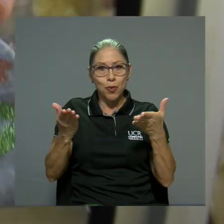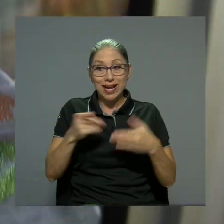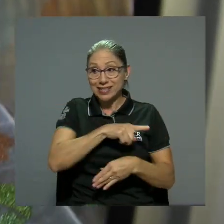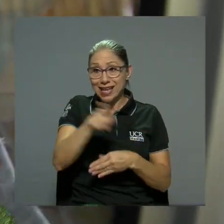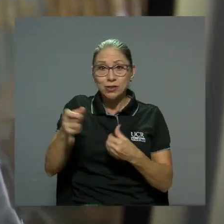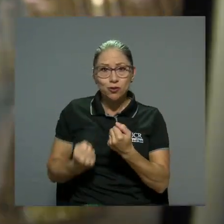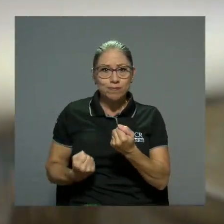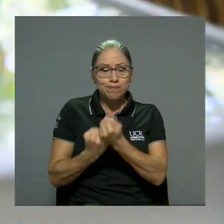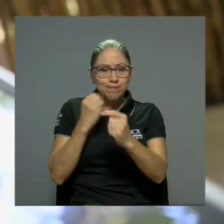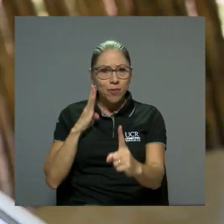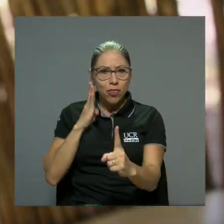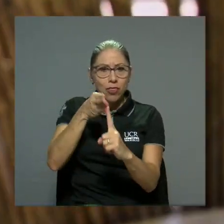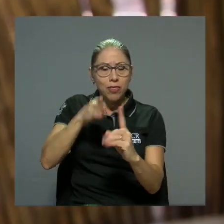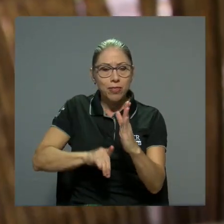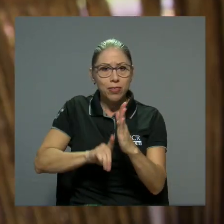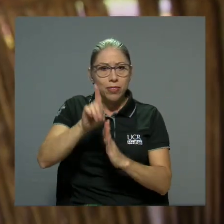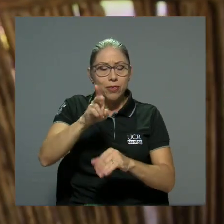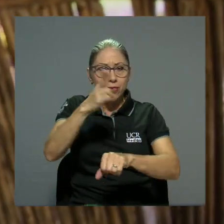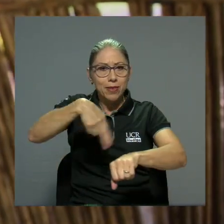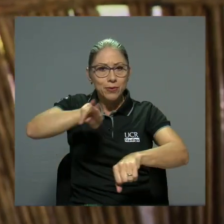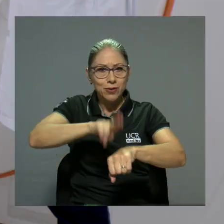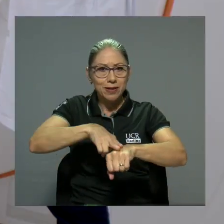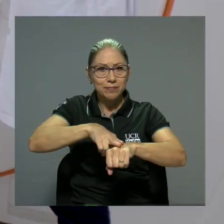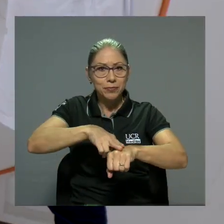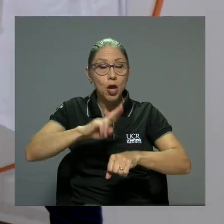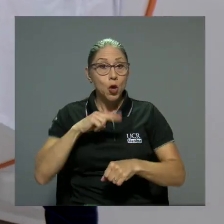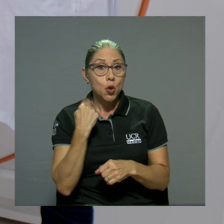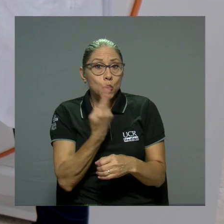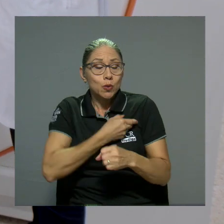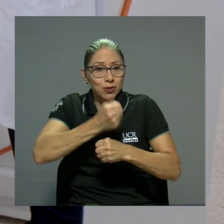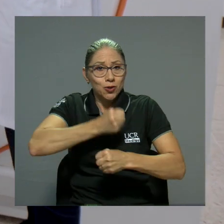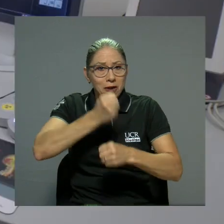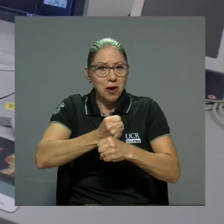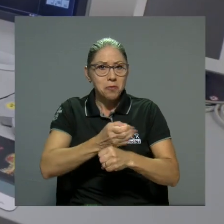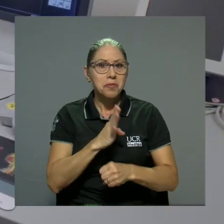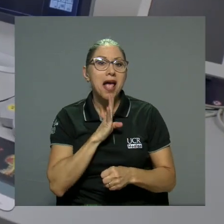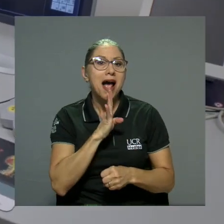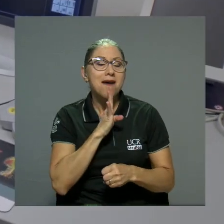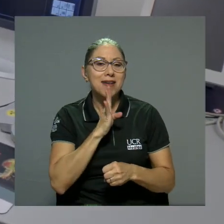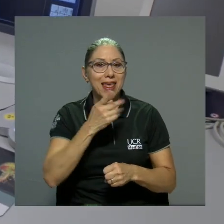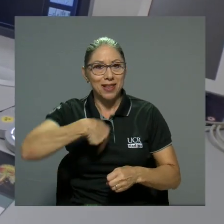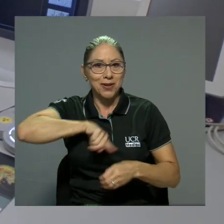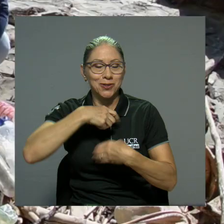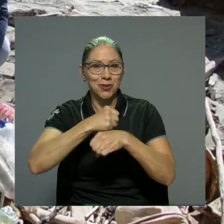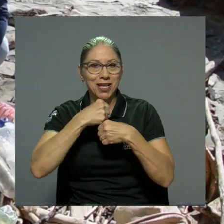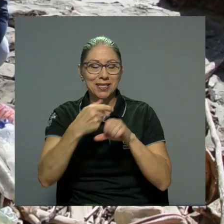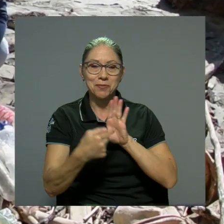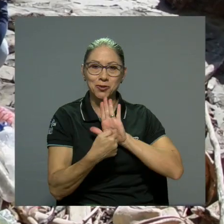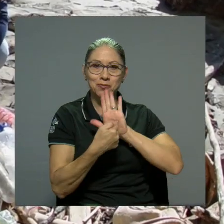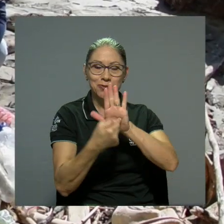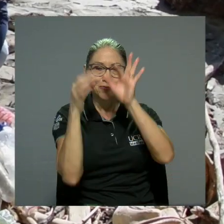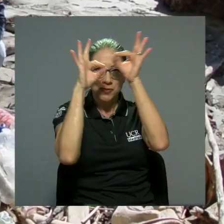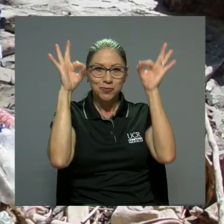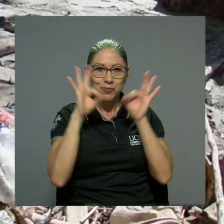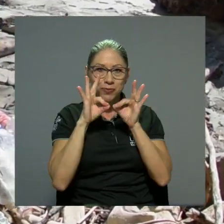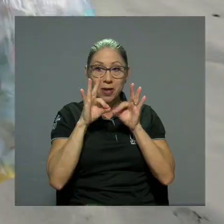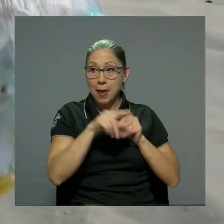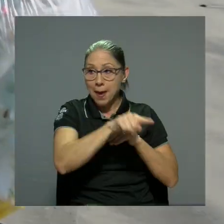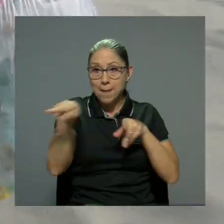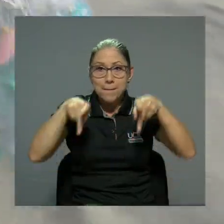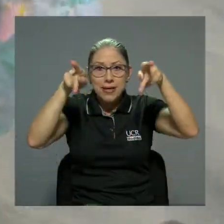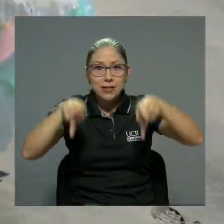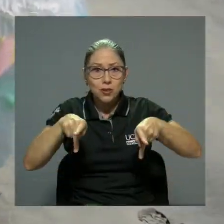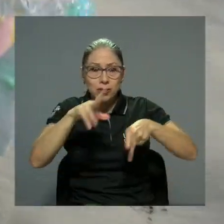Esos son aportes directos al desarrollo nacional. Nuestro trabajo habla por nosotros. La percepción de la